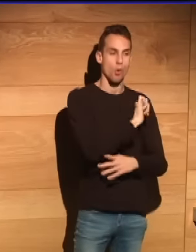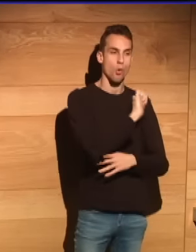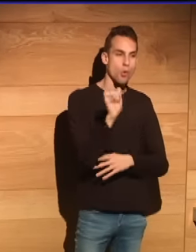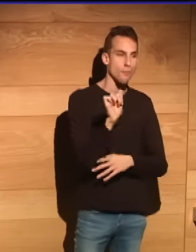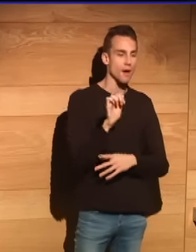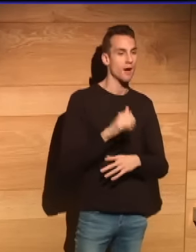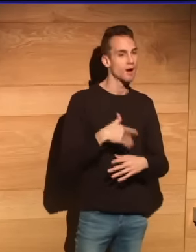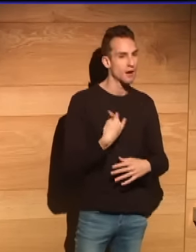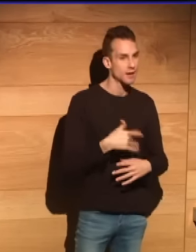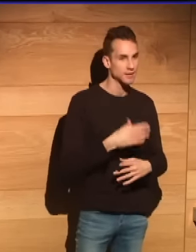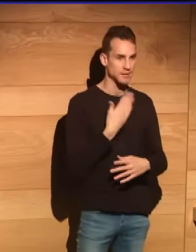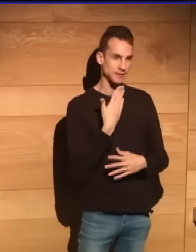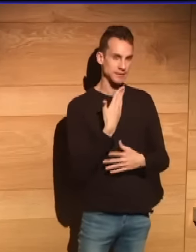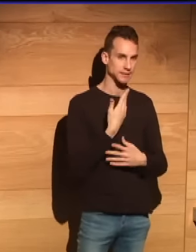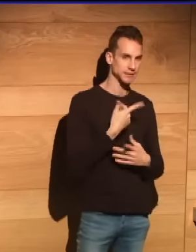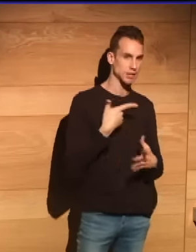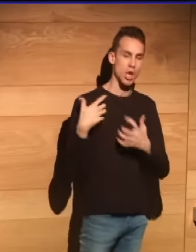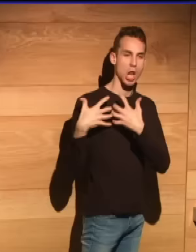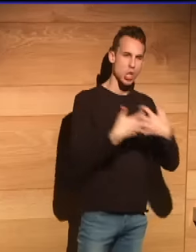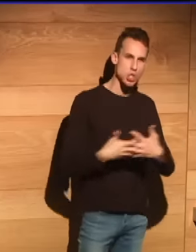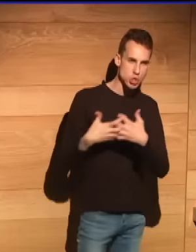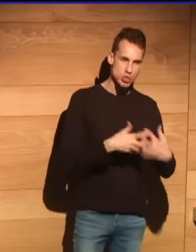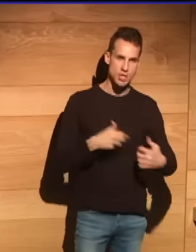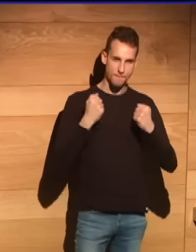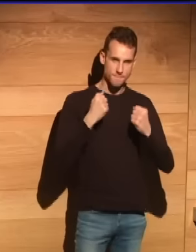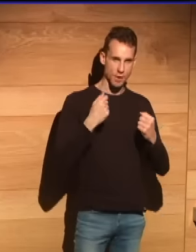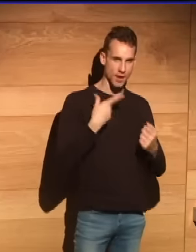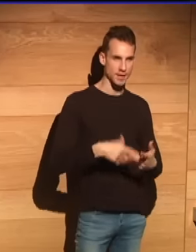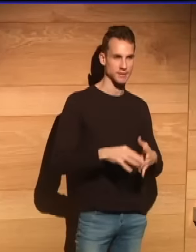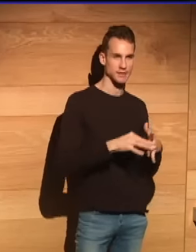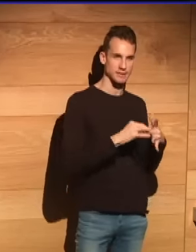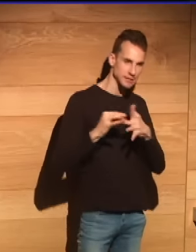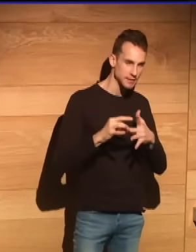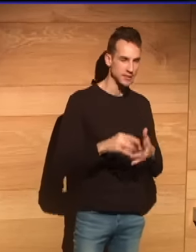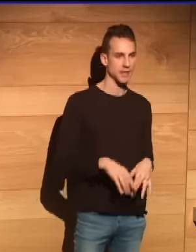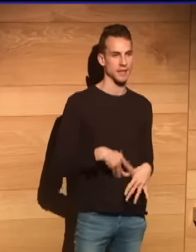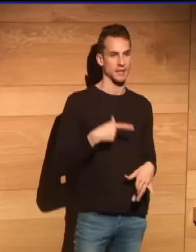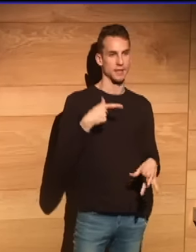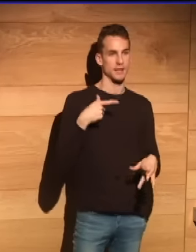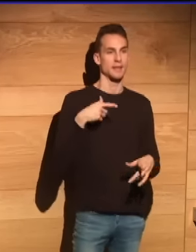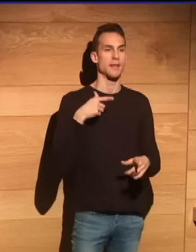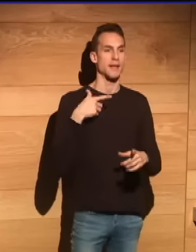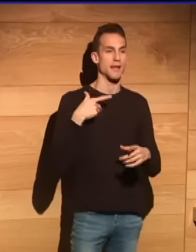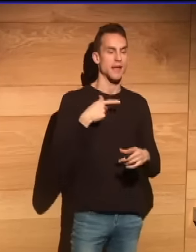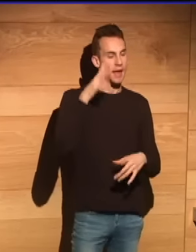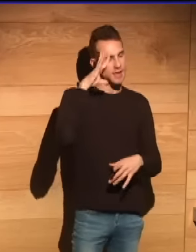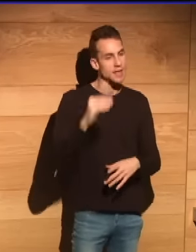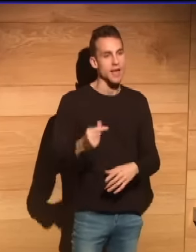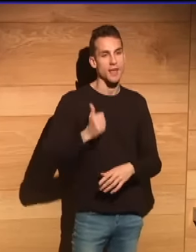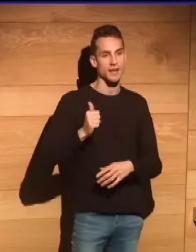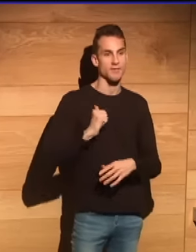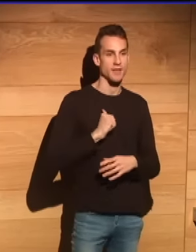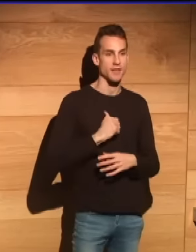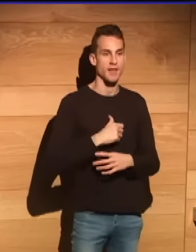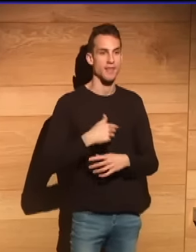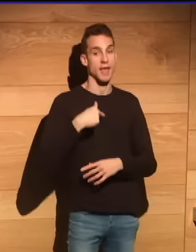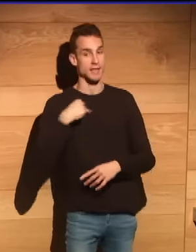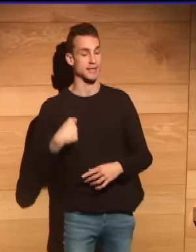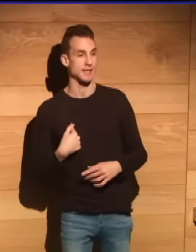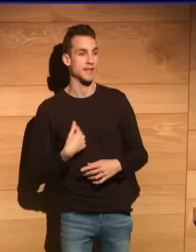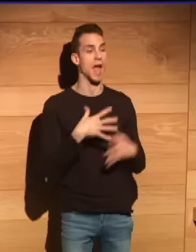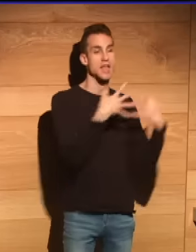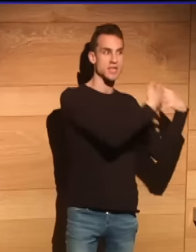ante la lucha de poder hacer el dominio de la inteligencia artificial entre China y Estados Unidos, ¿no? Con dos modelos a